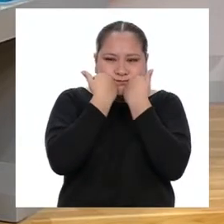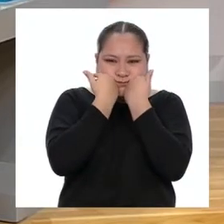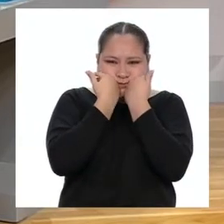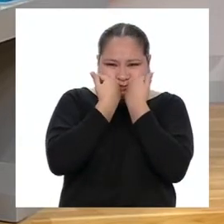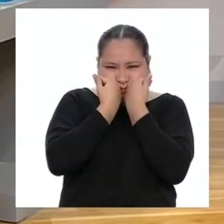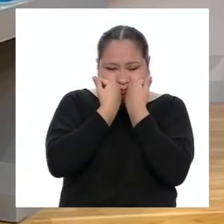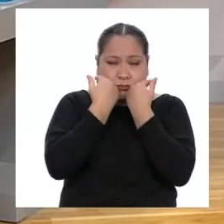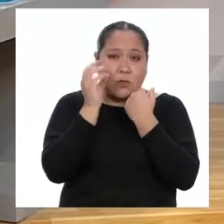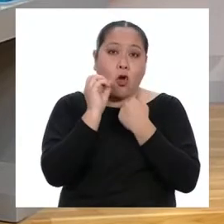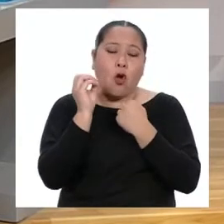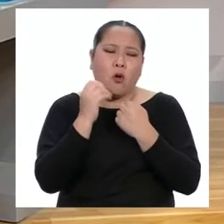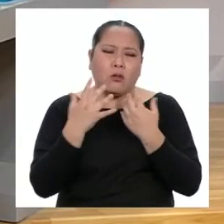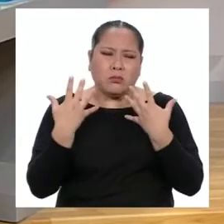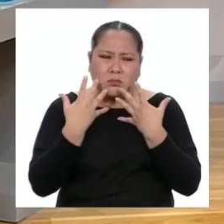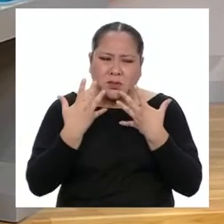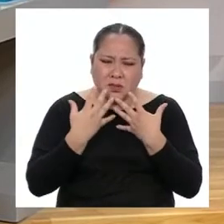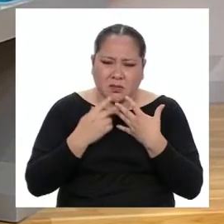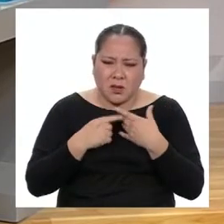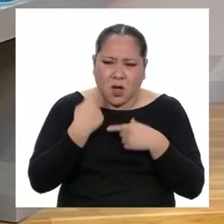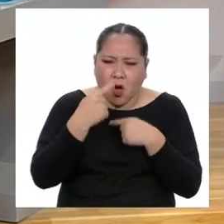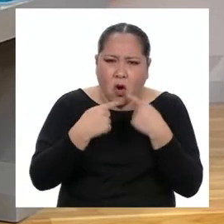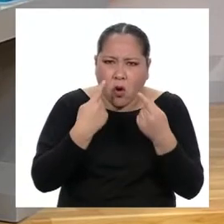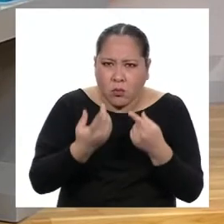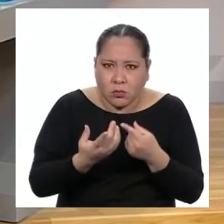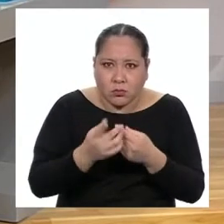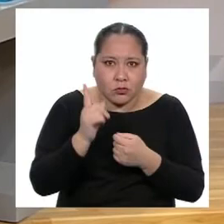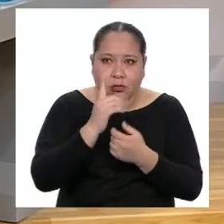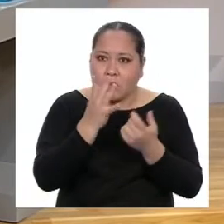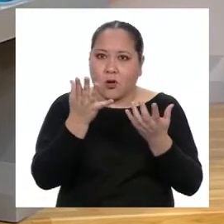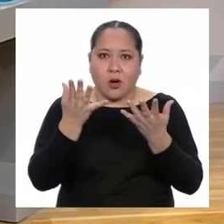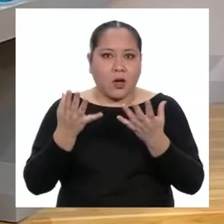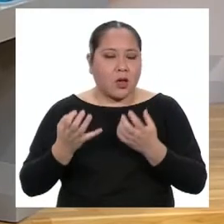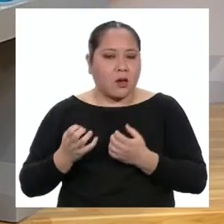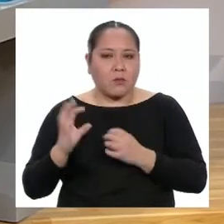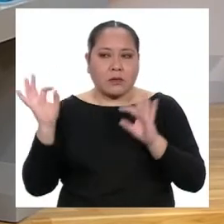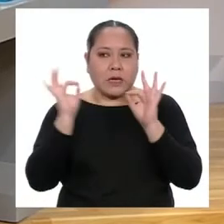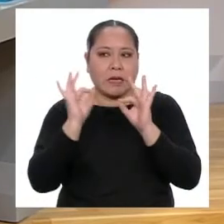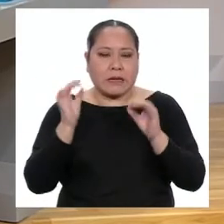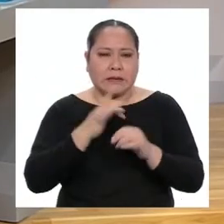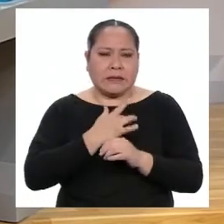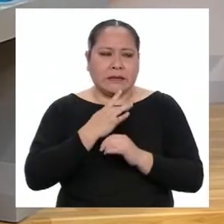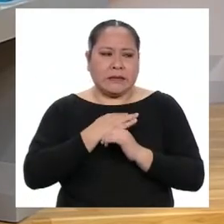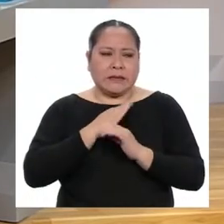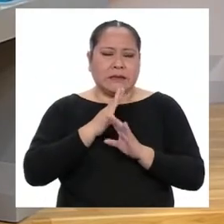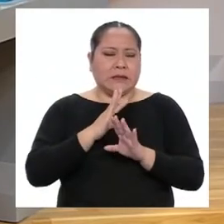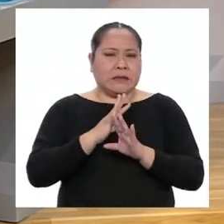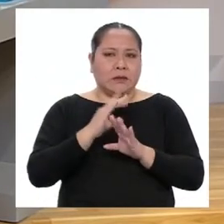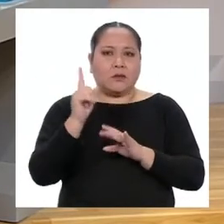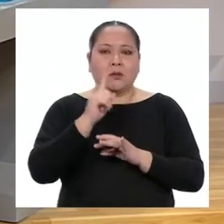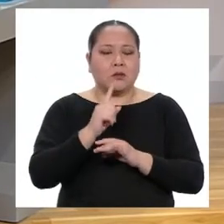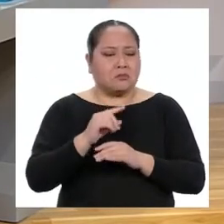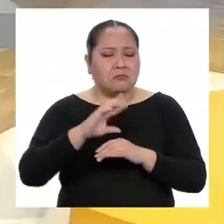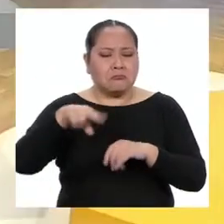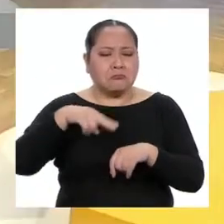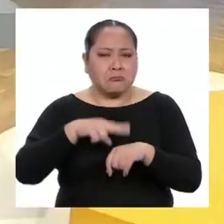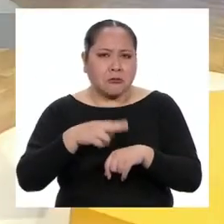de compartir su testimonio y no queremos que nadie se sienta mal, sino todo lo